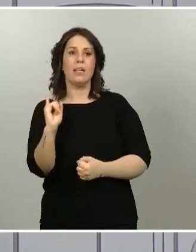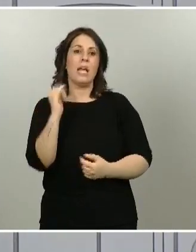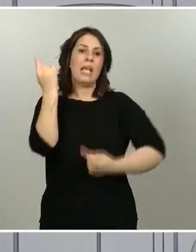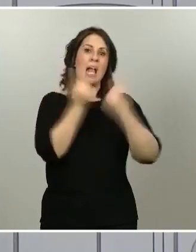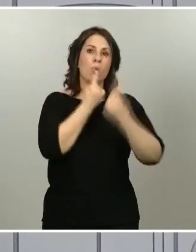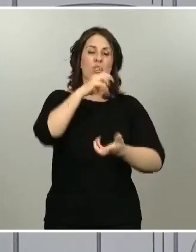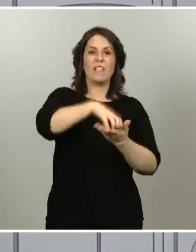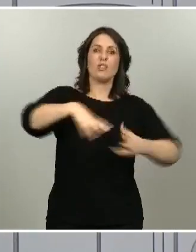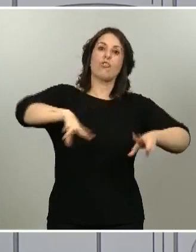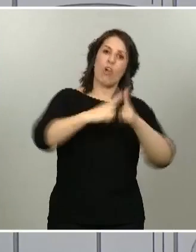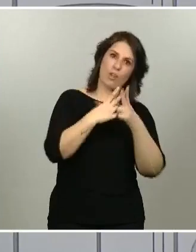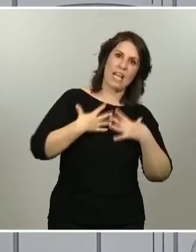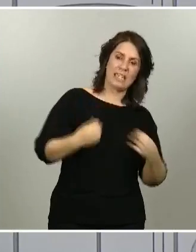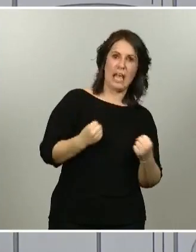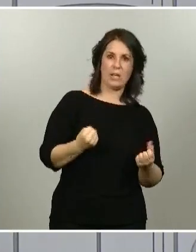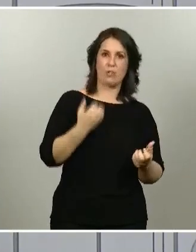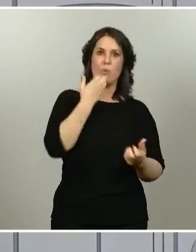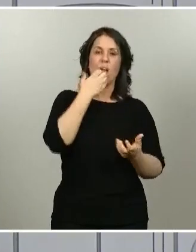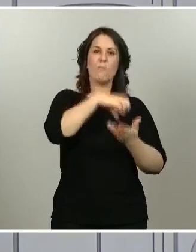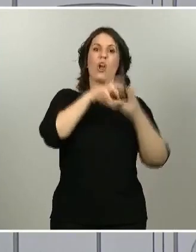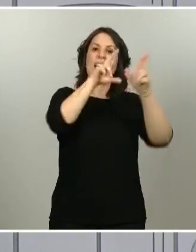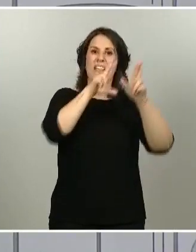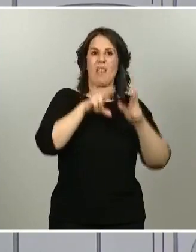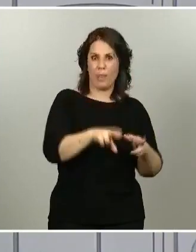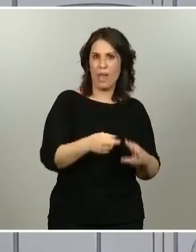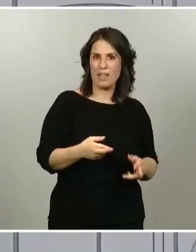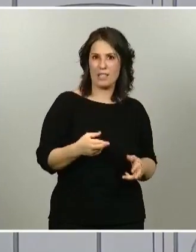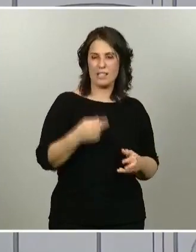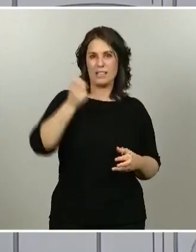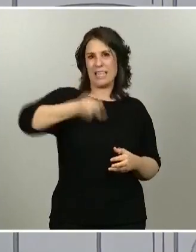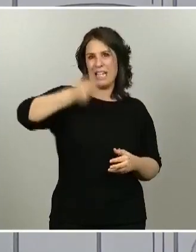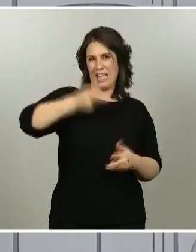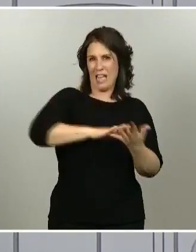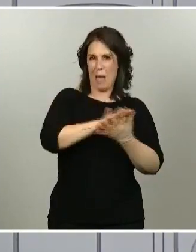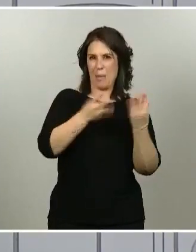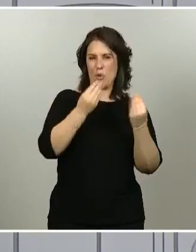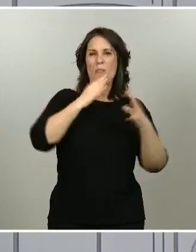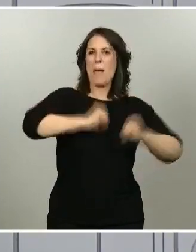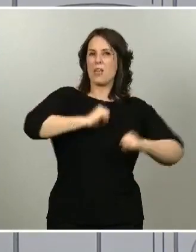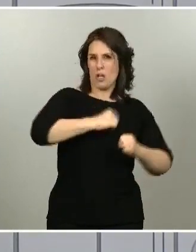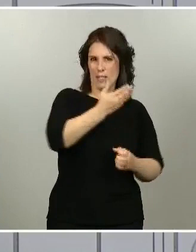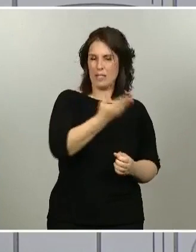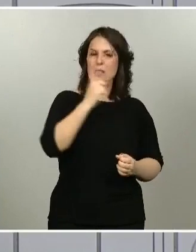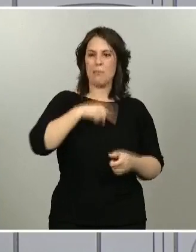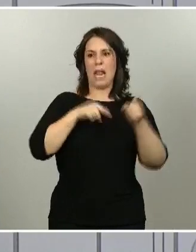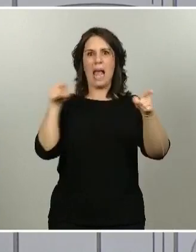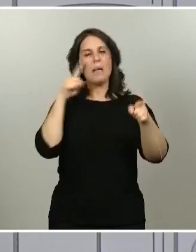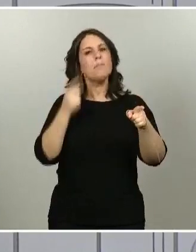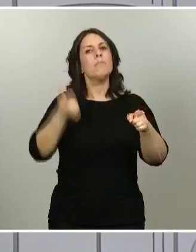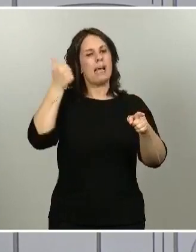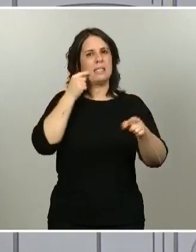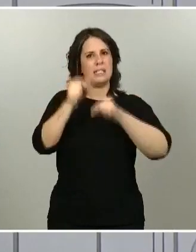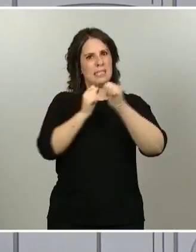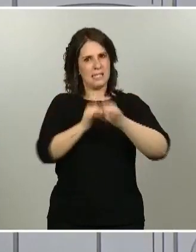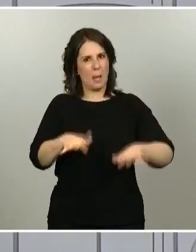sociosanitarios tipo residencias. En concreto se ha hablado mucho de las residencias de mayores. Sí que es verdad que aún así había una